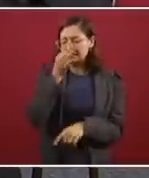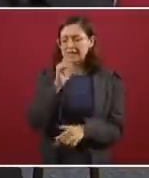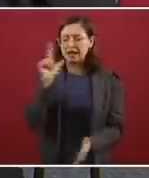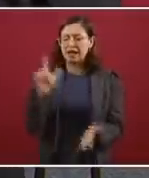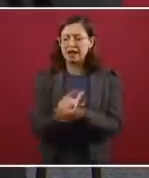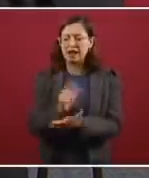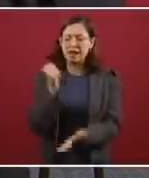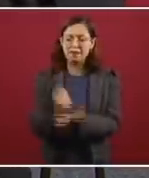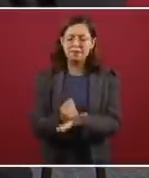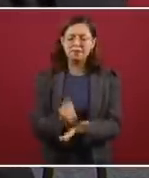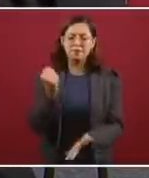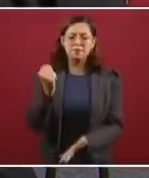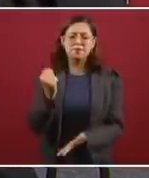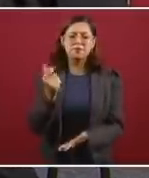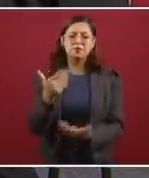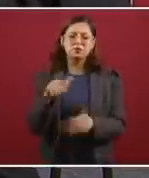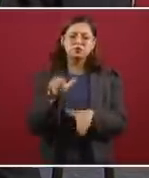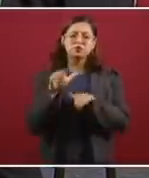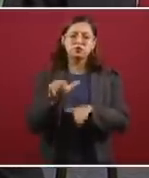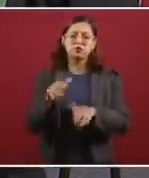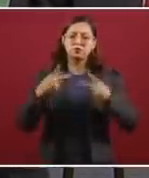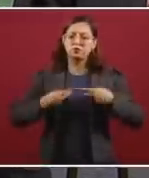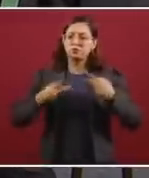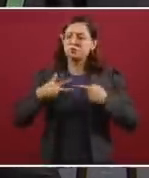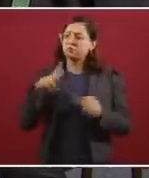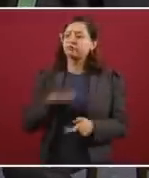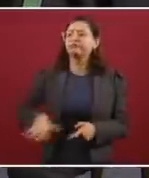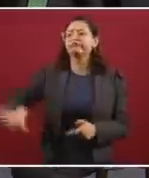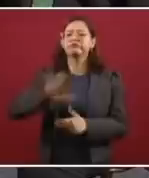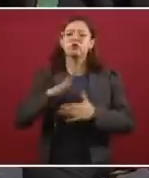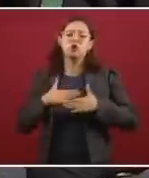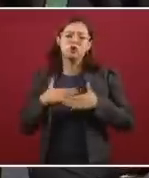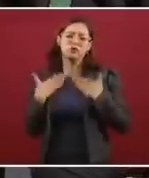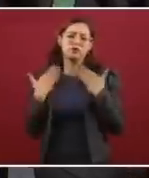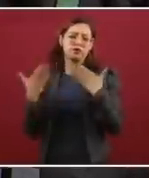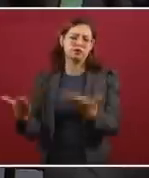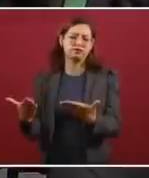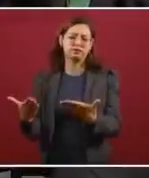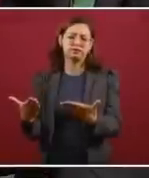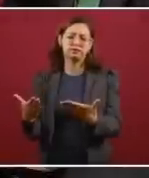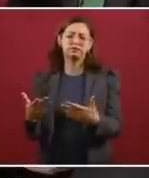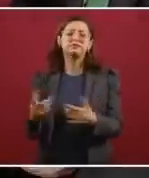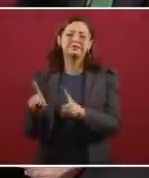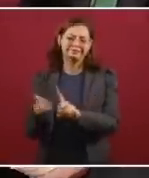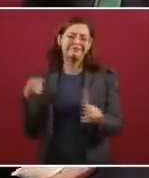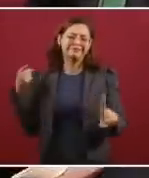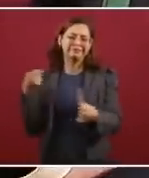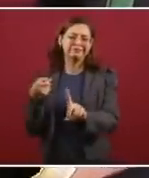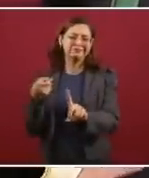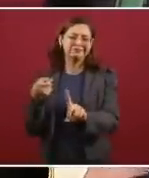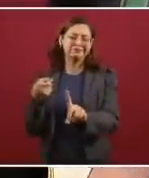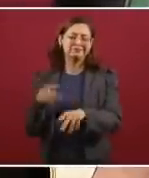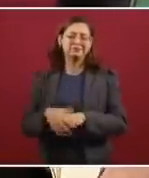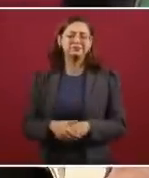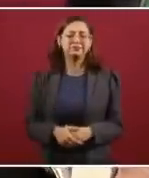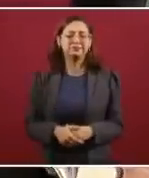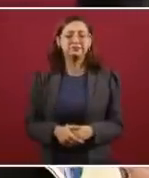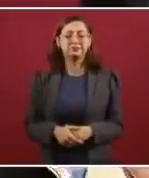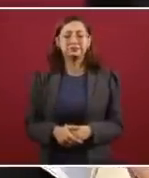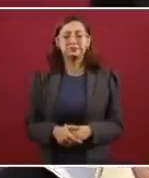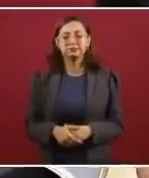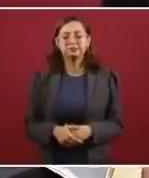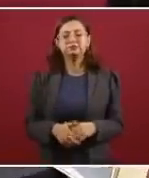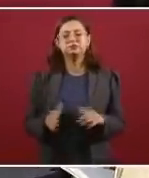ley de confianza ciudadana que va en ese sentido. Entonces,